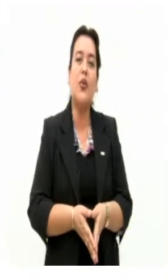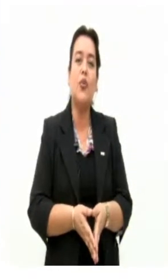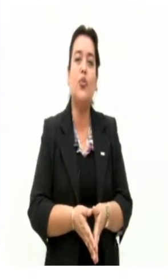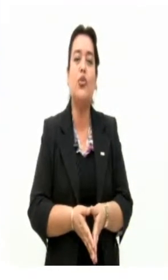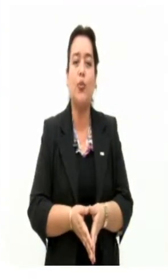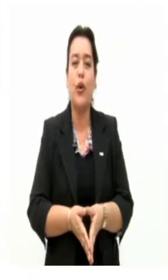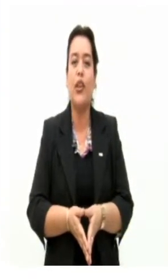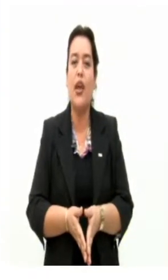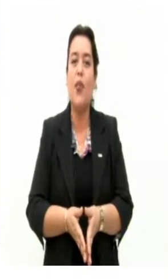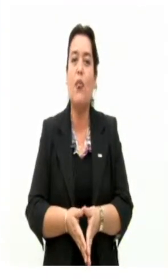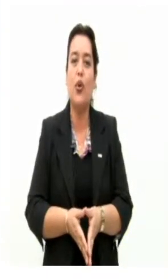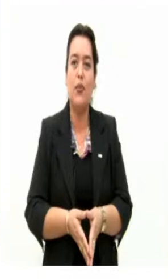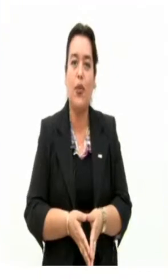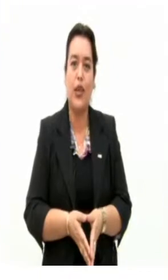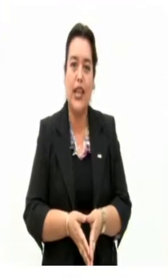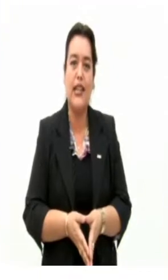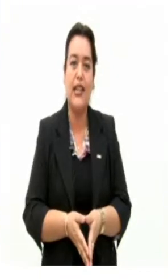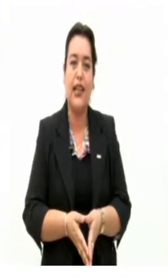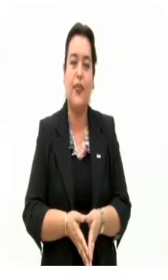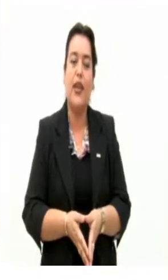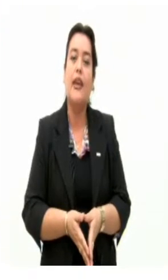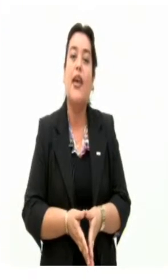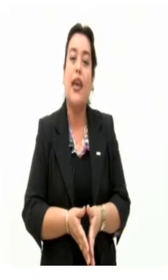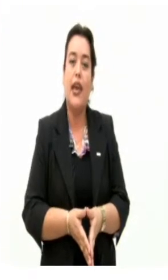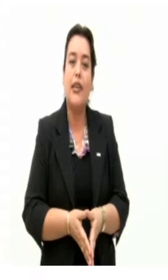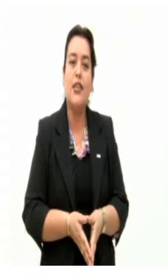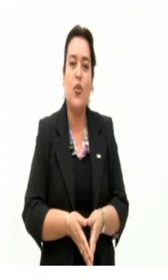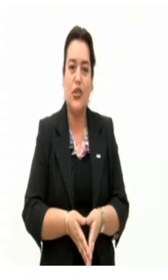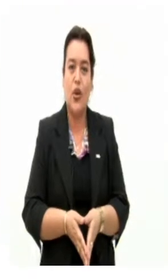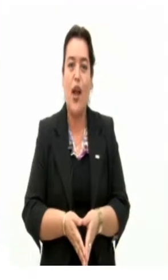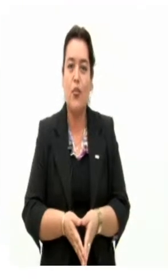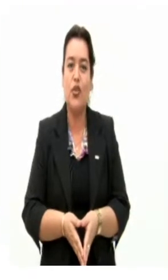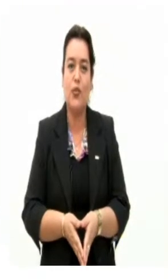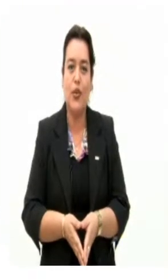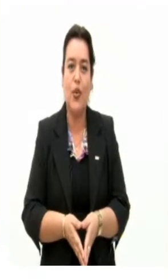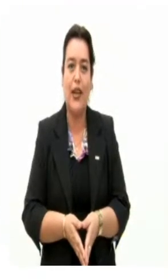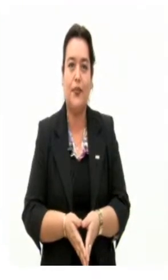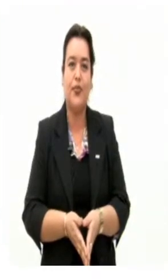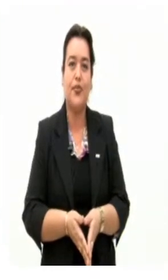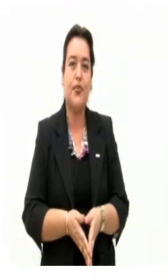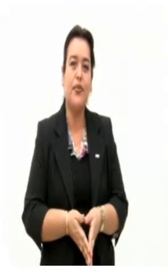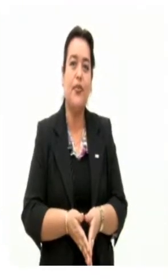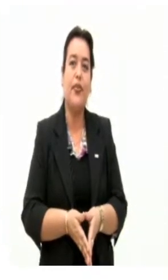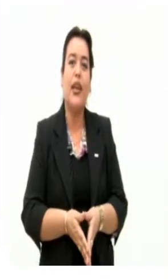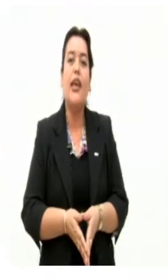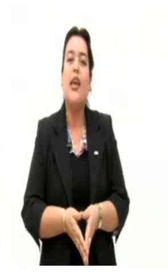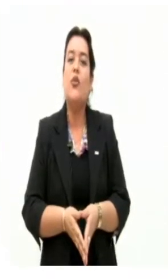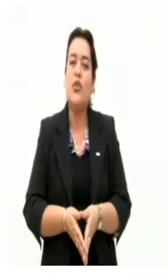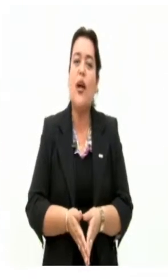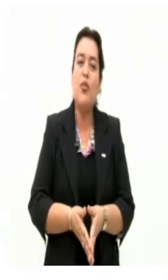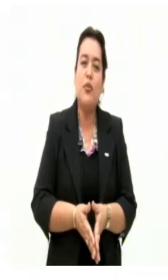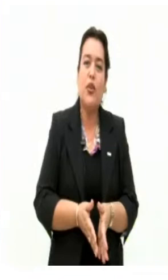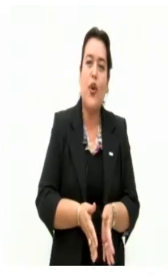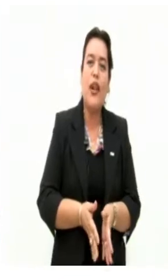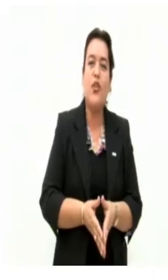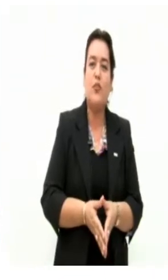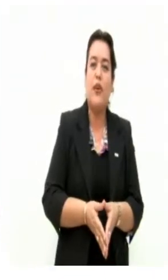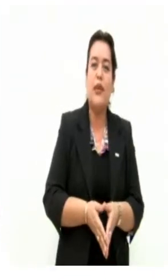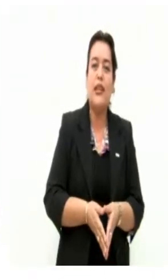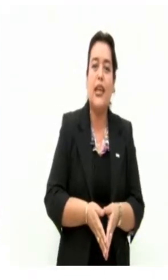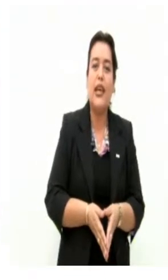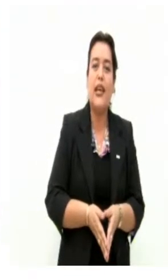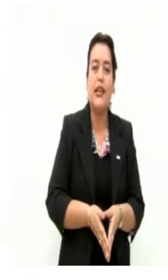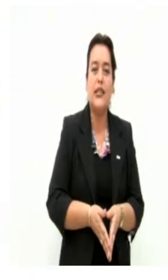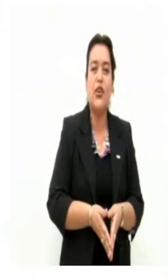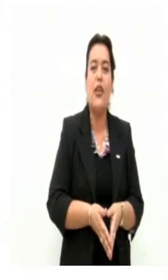modalidad tiene un soporte muy importante, que es nuestro campus virtual. Nuestro